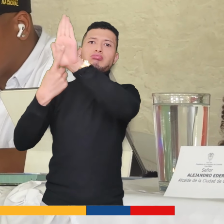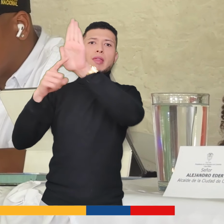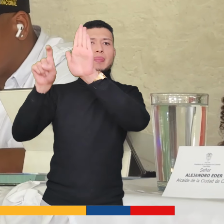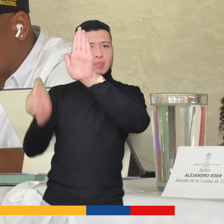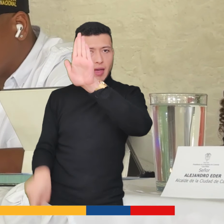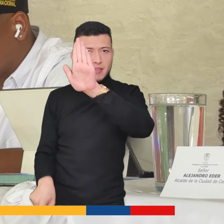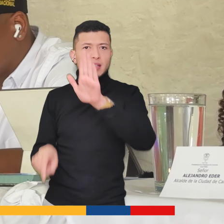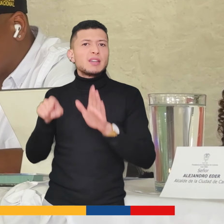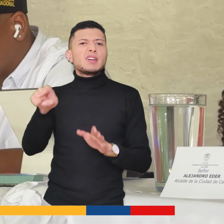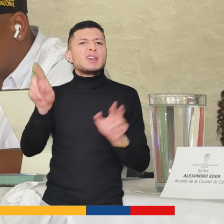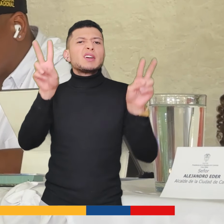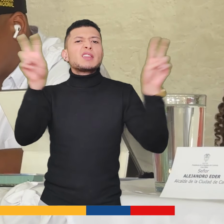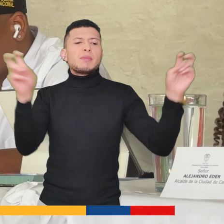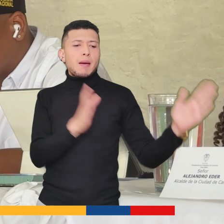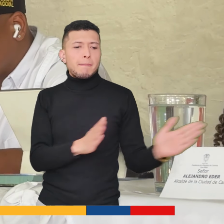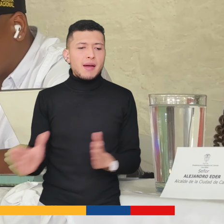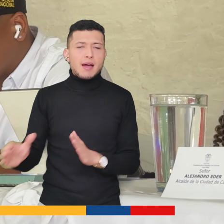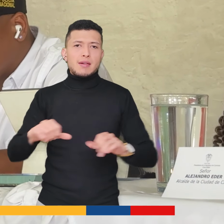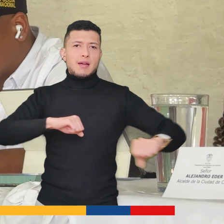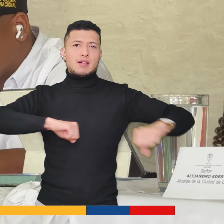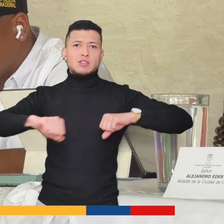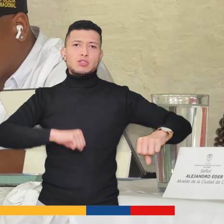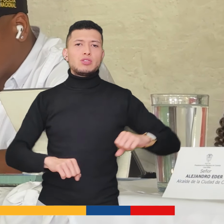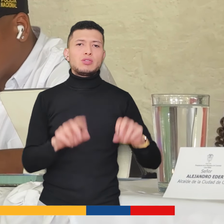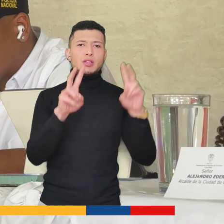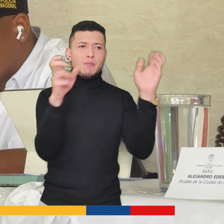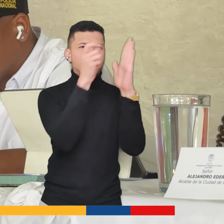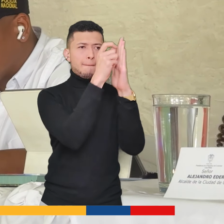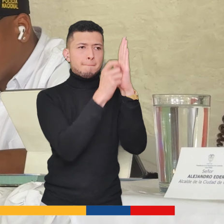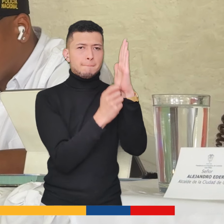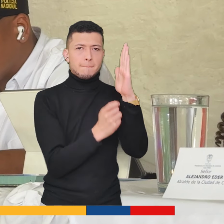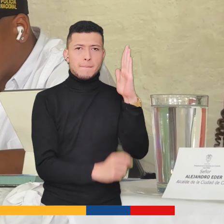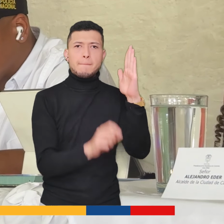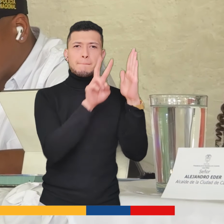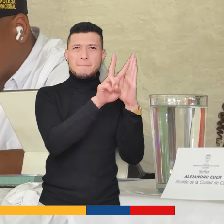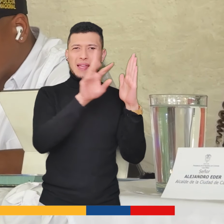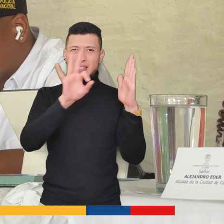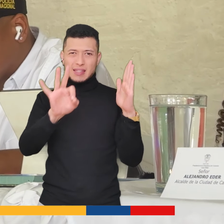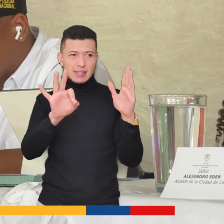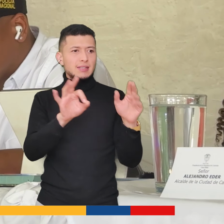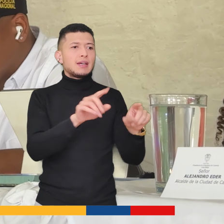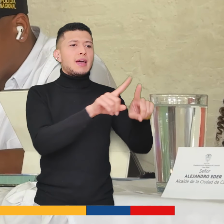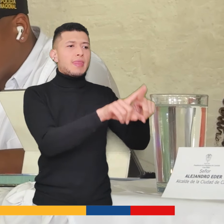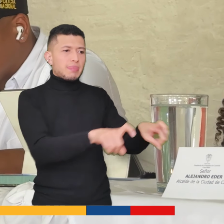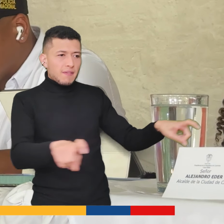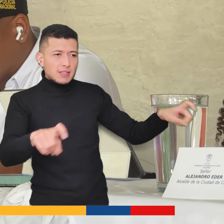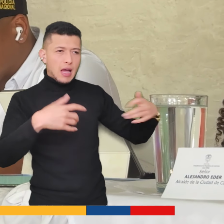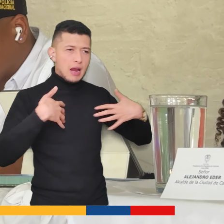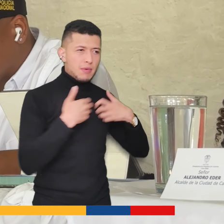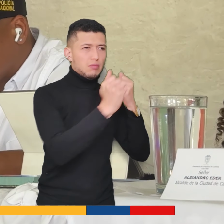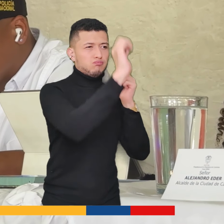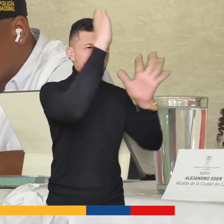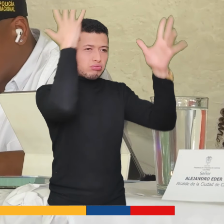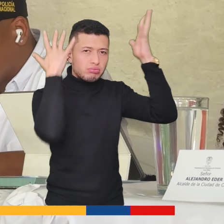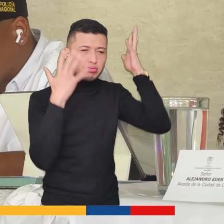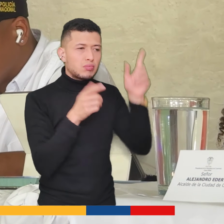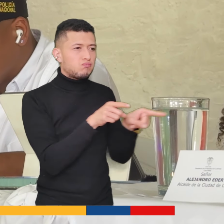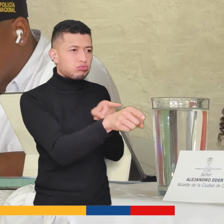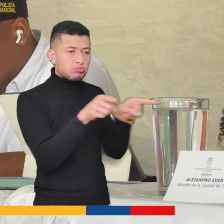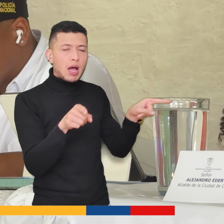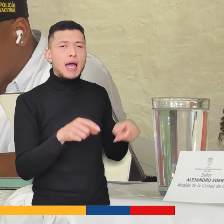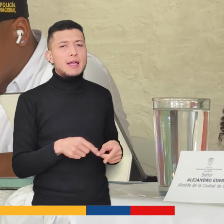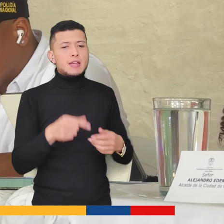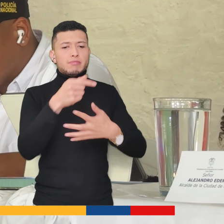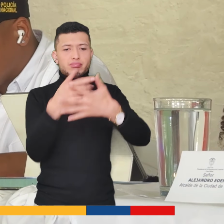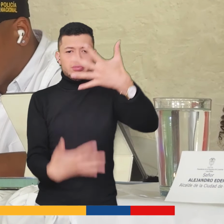sobre los 23 puntos de diversidad biológica, y entonces queremos que de